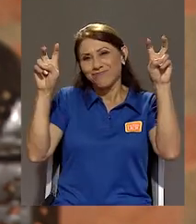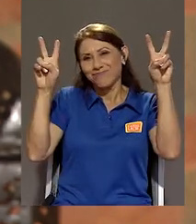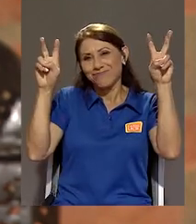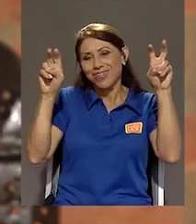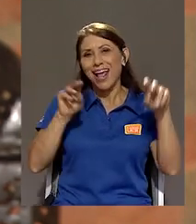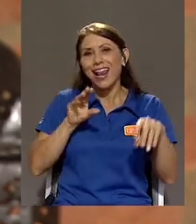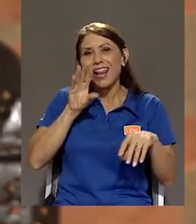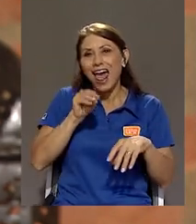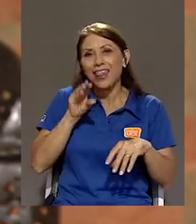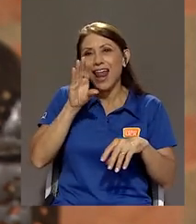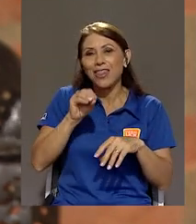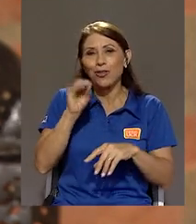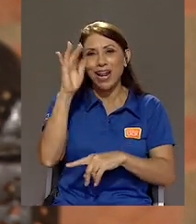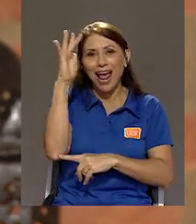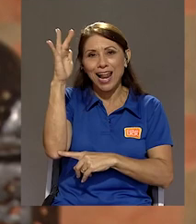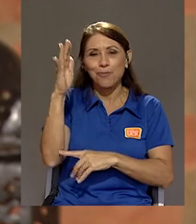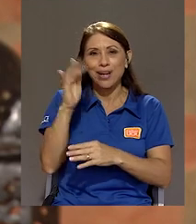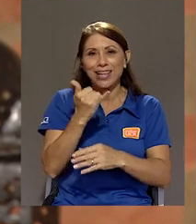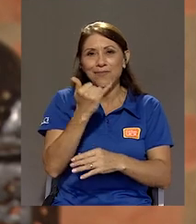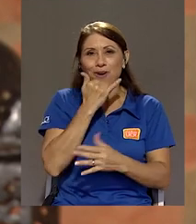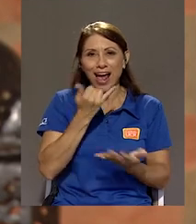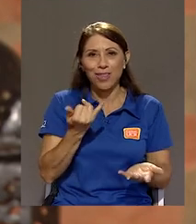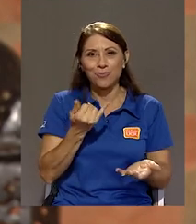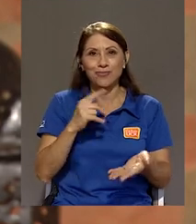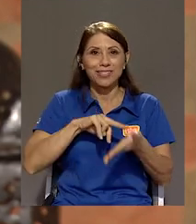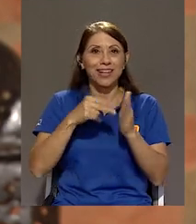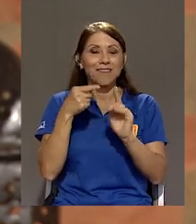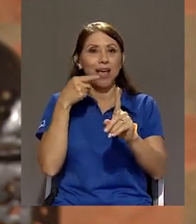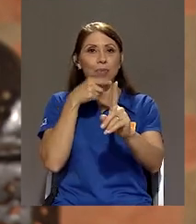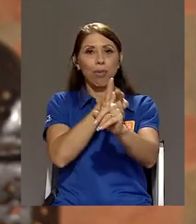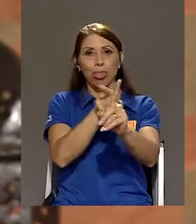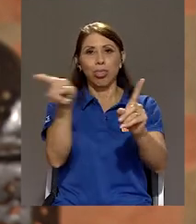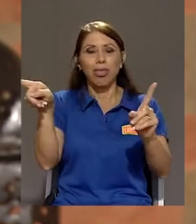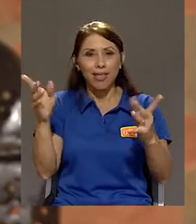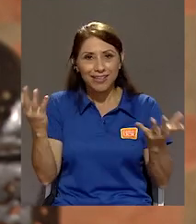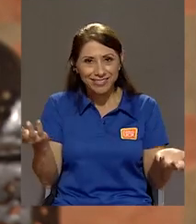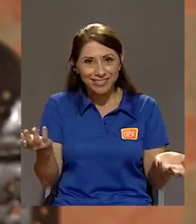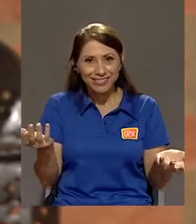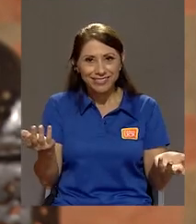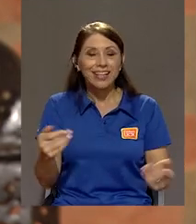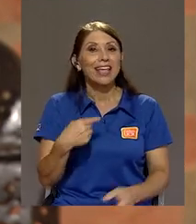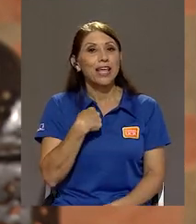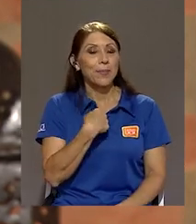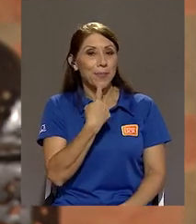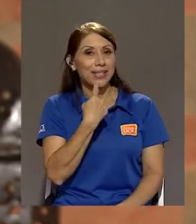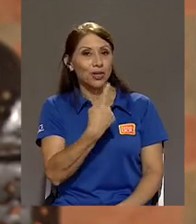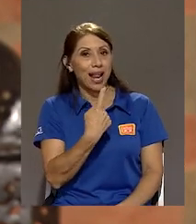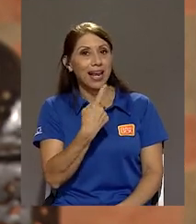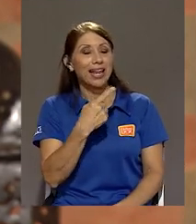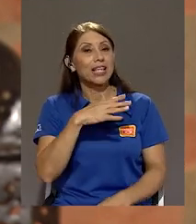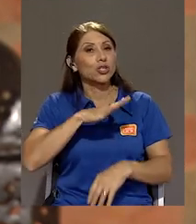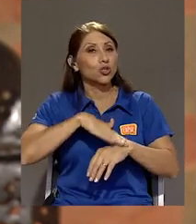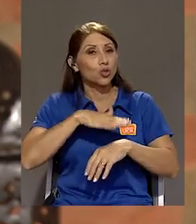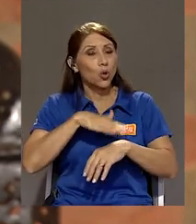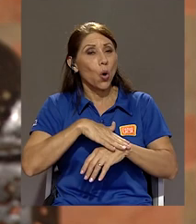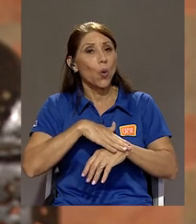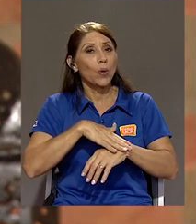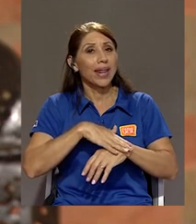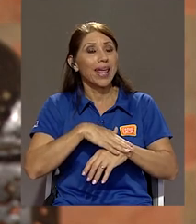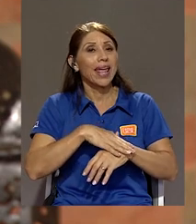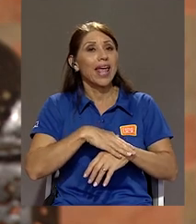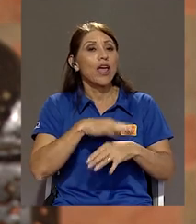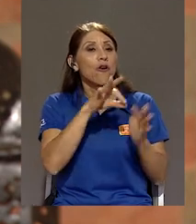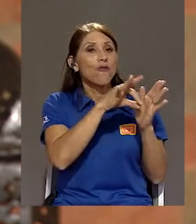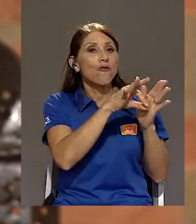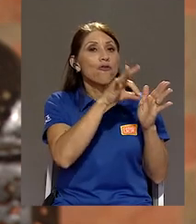al árbol equivocado, ¿verdad? Y déjeme mencionarle de los árboles de los frutos de uno de